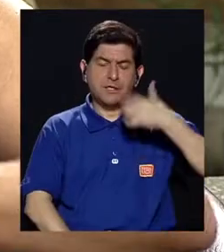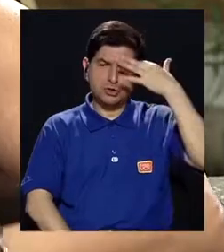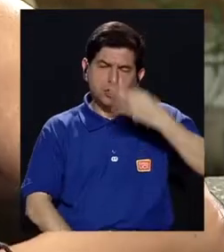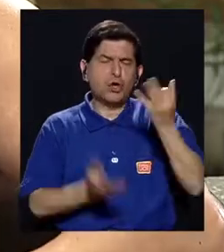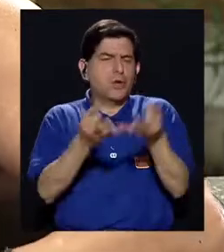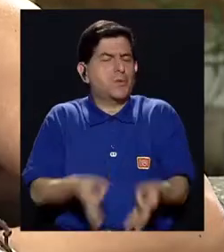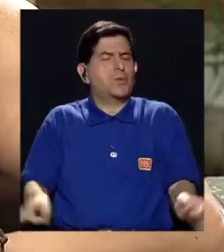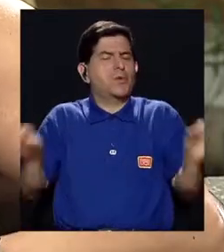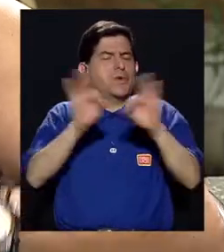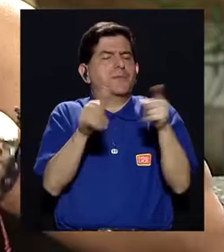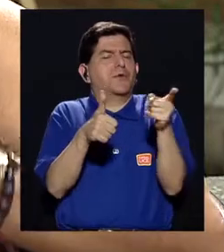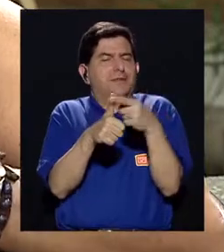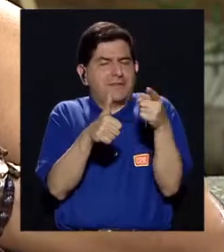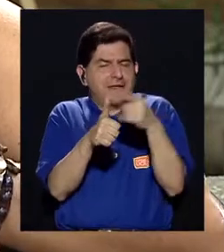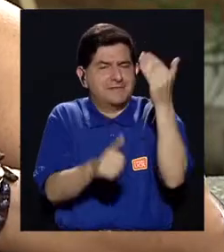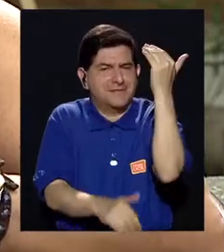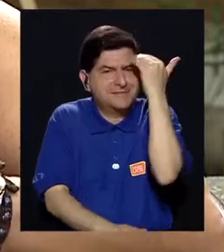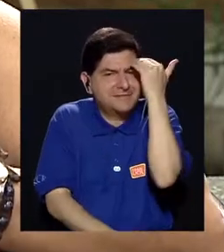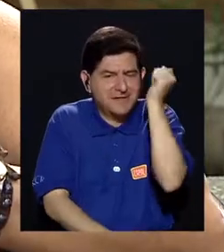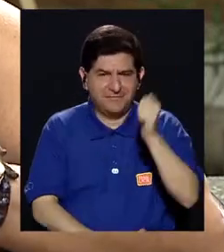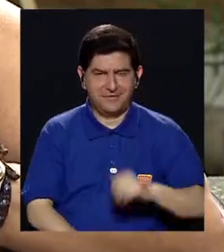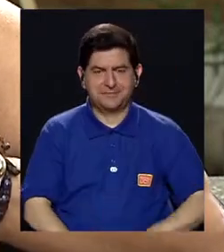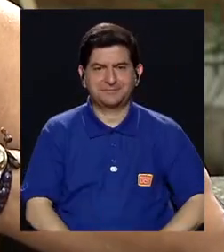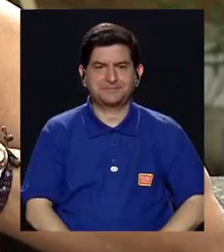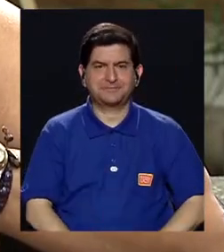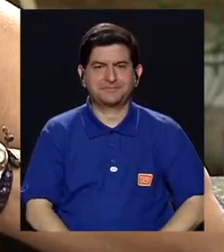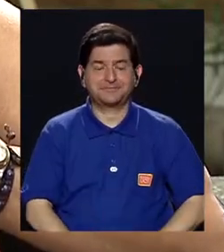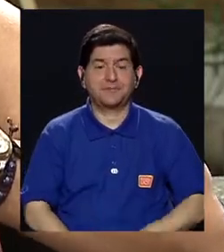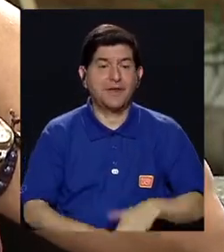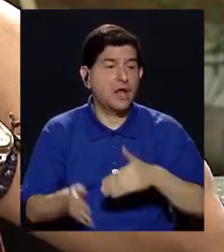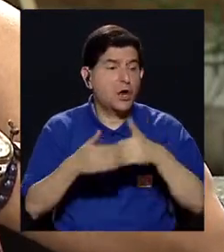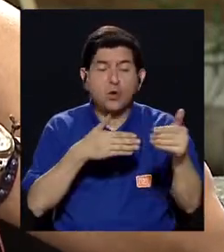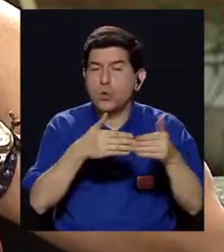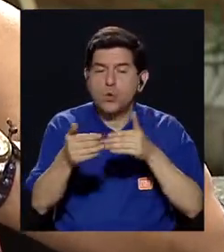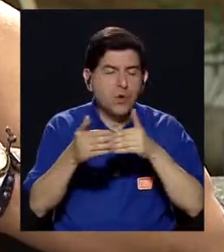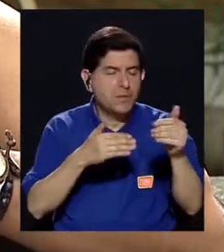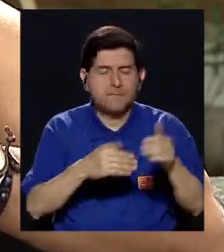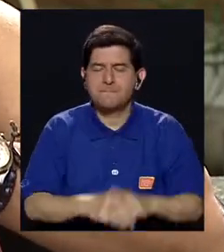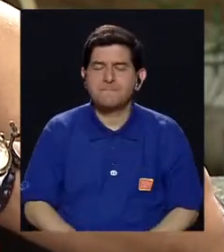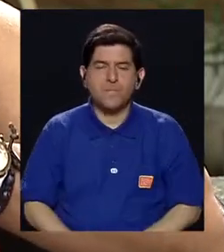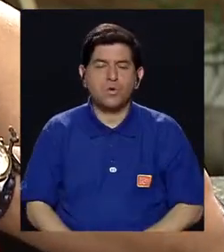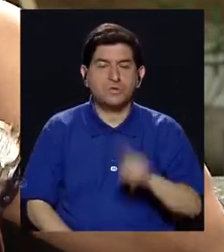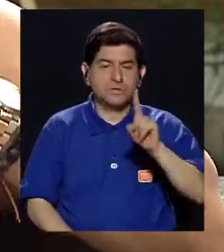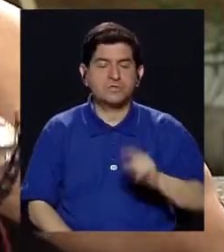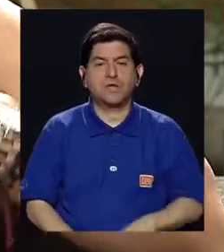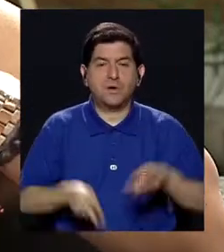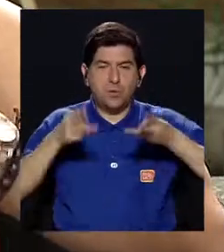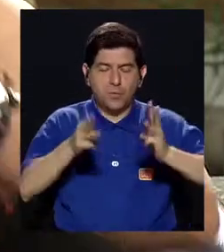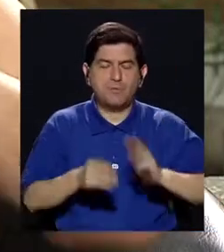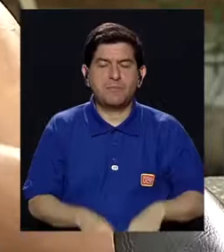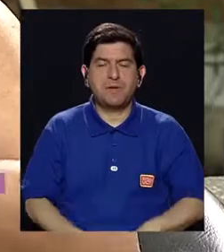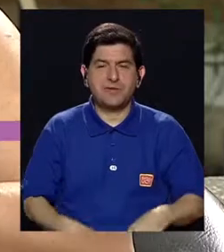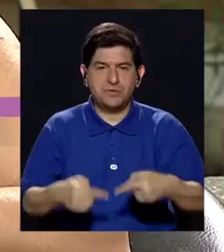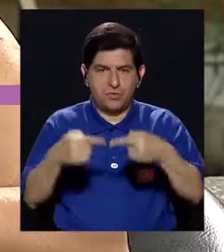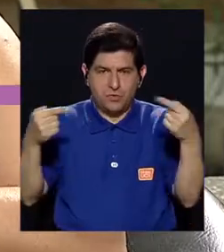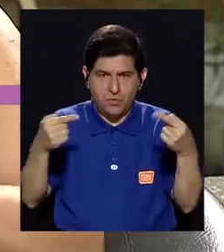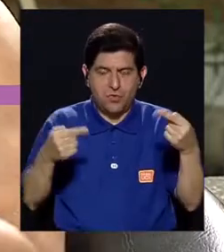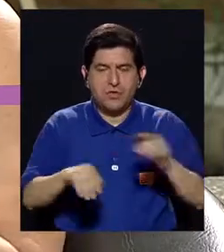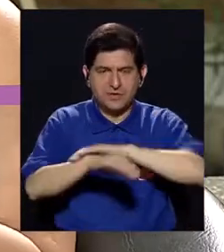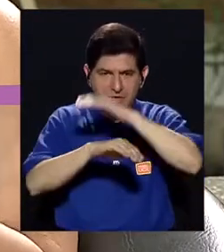Yo creo que es importante primero saber que cualquier anticonceptivo tiene que ser